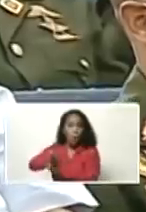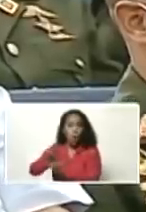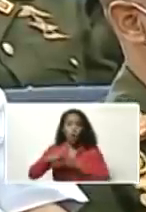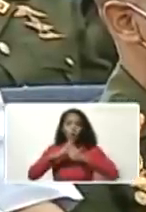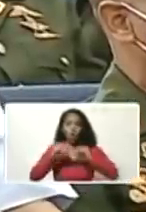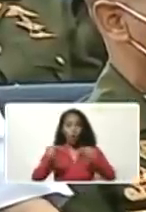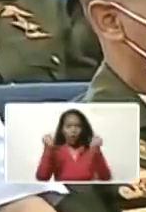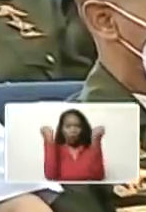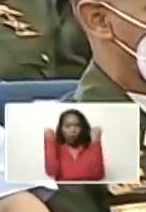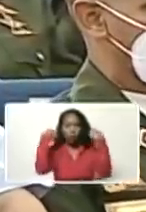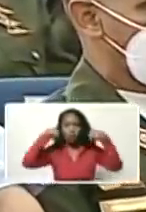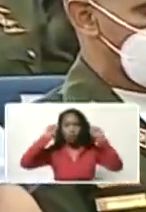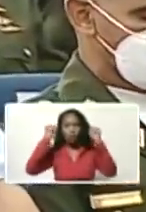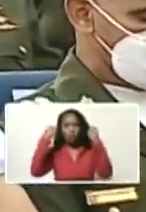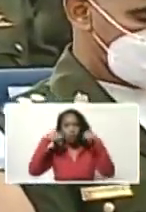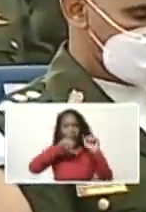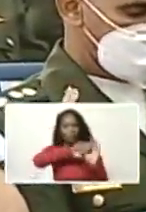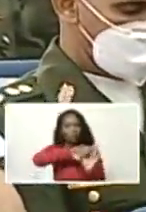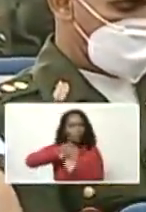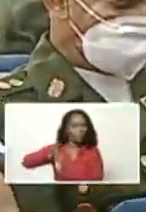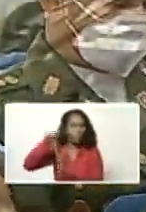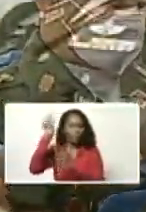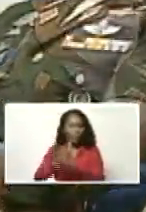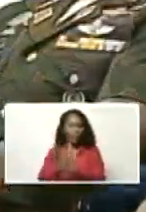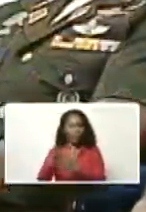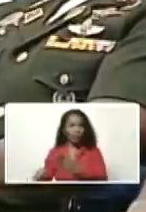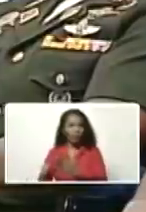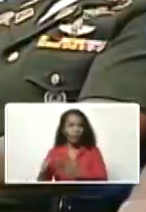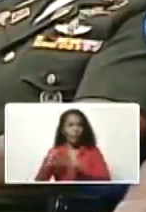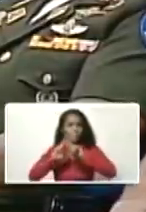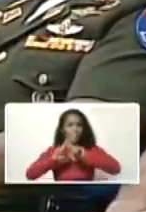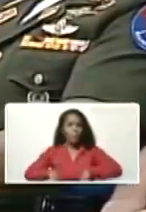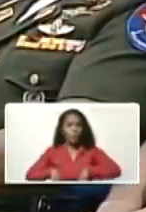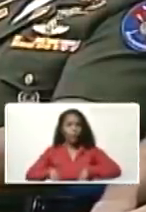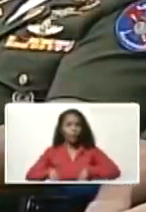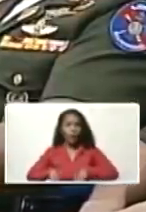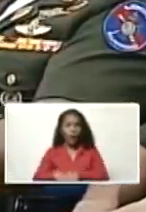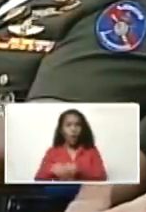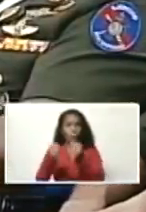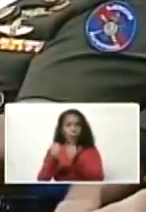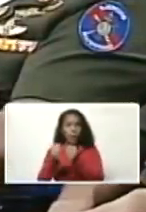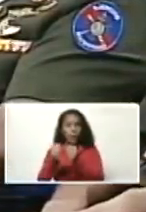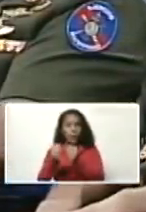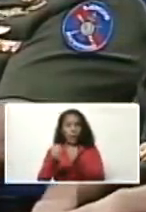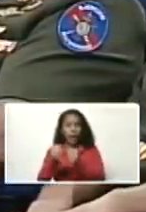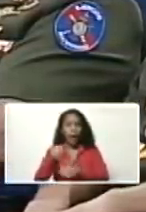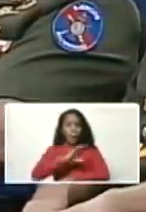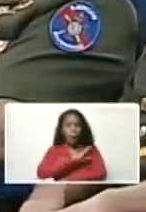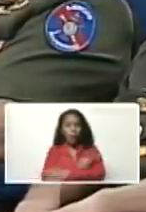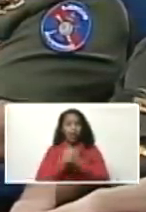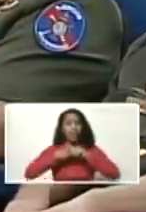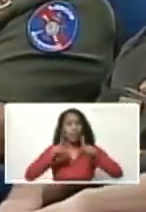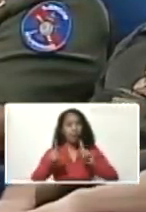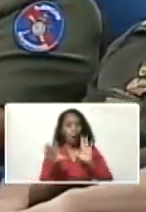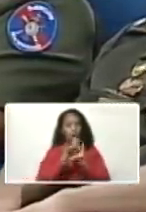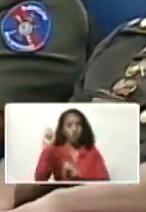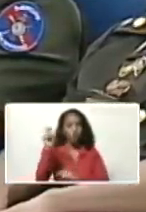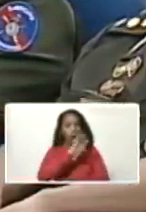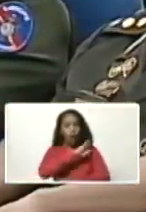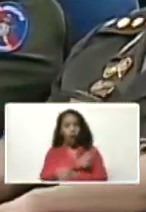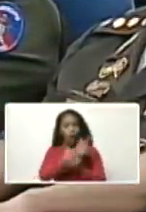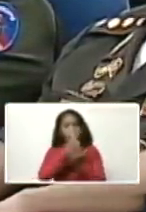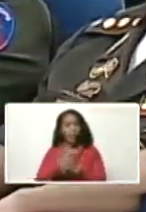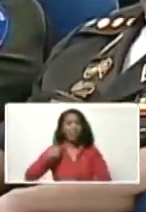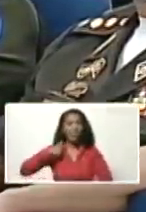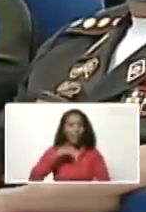las prácticas para irrumpir en el poder distintas a la Constitución. La Fuerza Armada tiene que